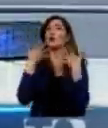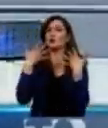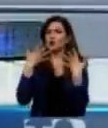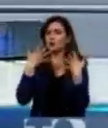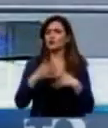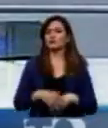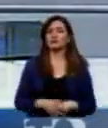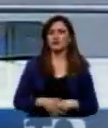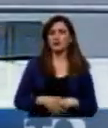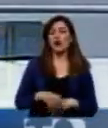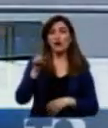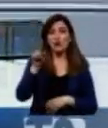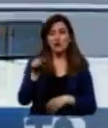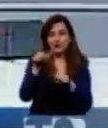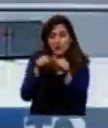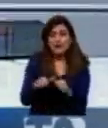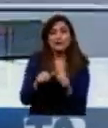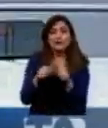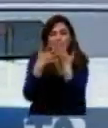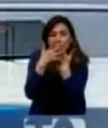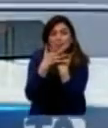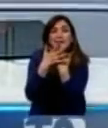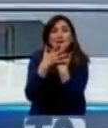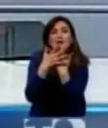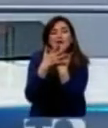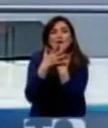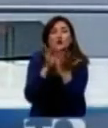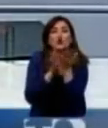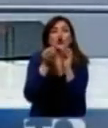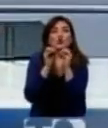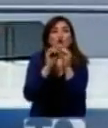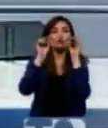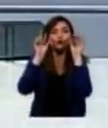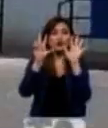Guayaquil. Ellos permanecerán en el Centro de Privación de Libertad de la Zona 8.